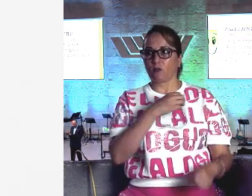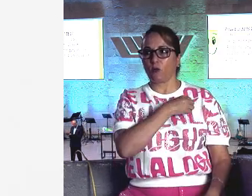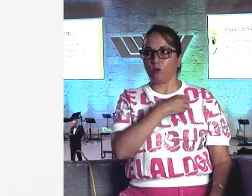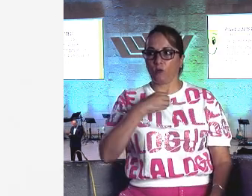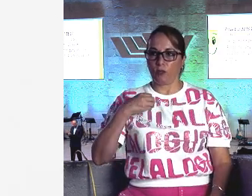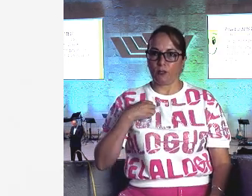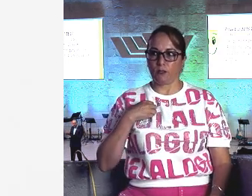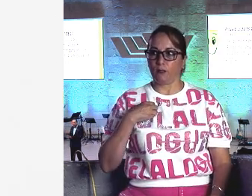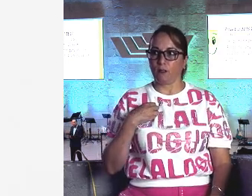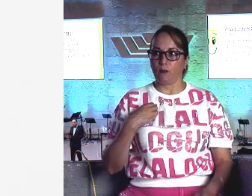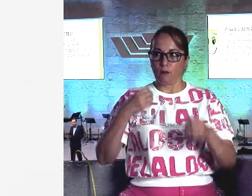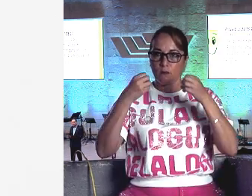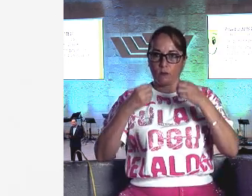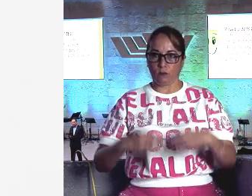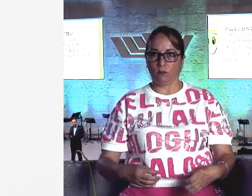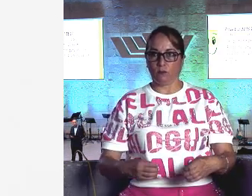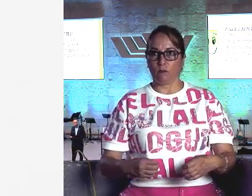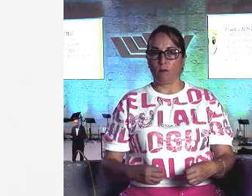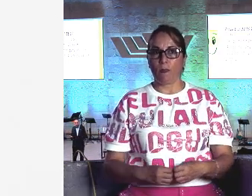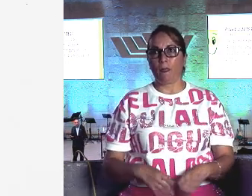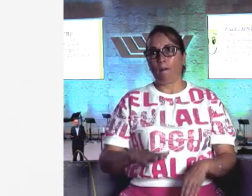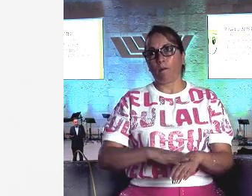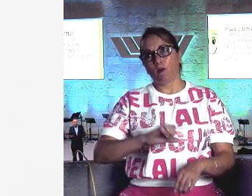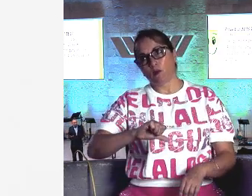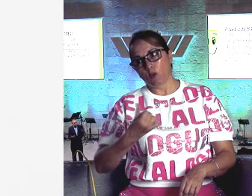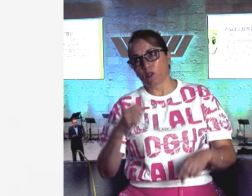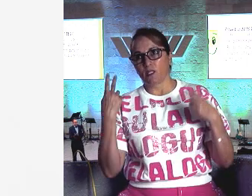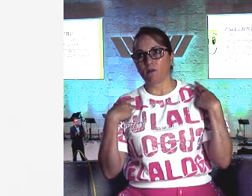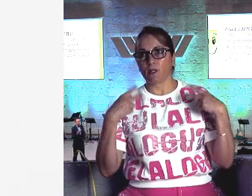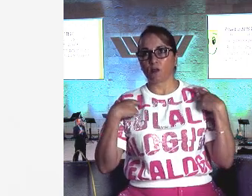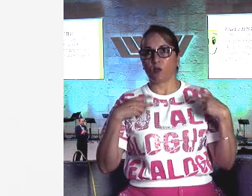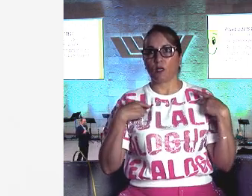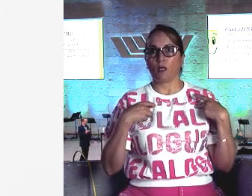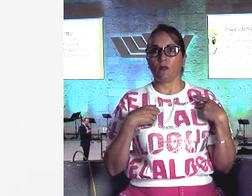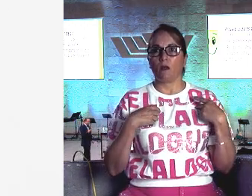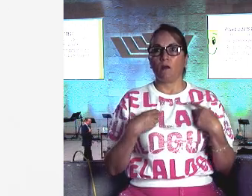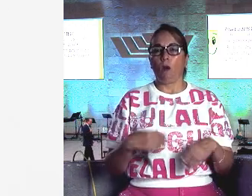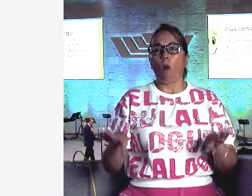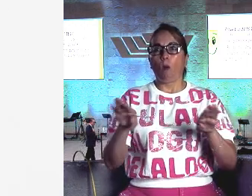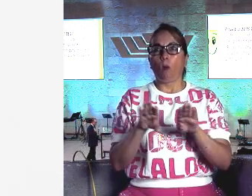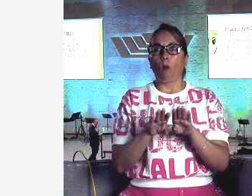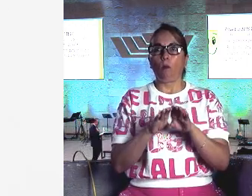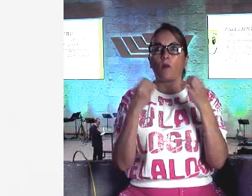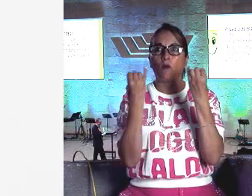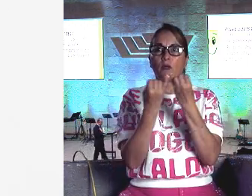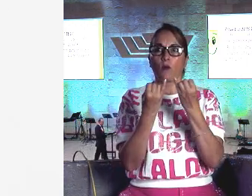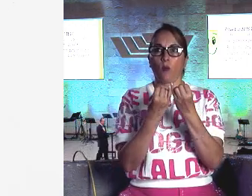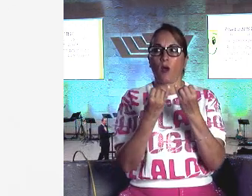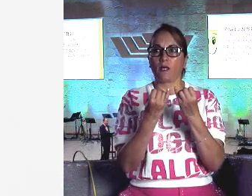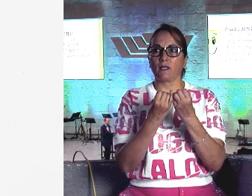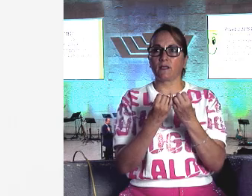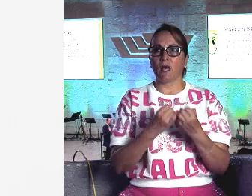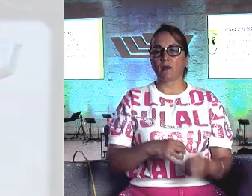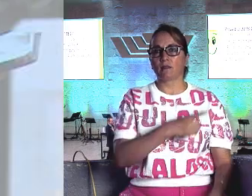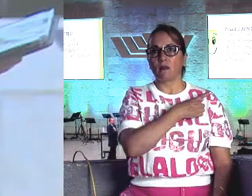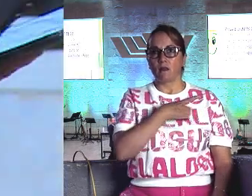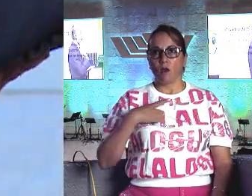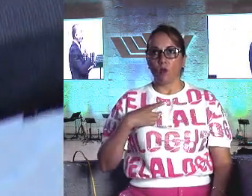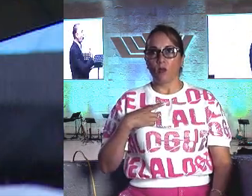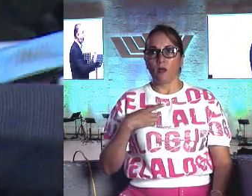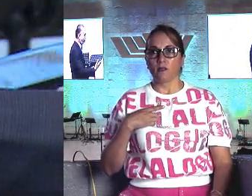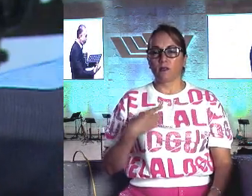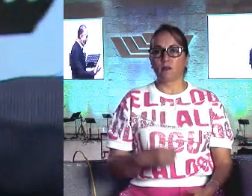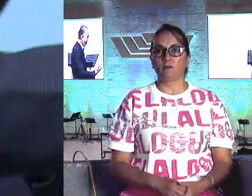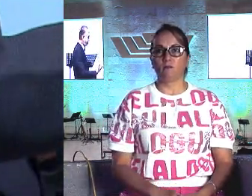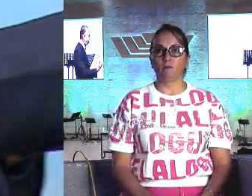tienes con qué pagar. Y bueno, existen las deudas morales, cuando le debes a otros